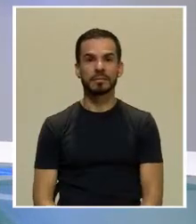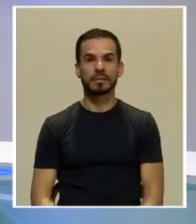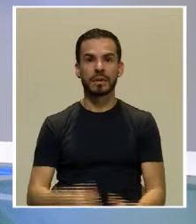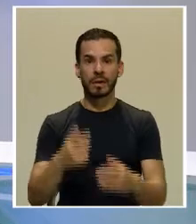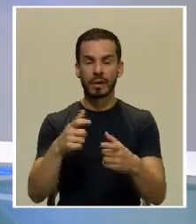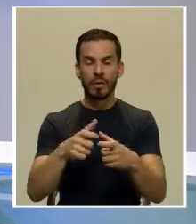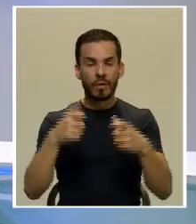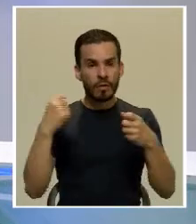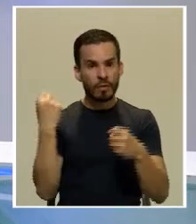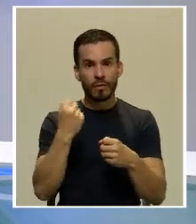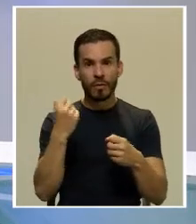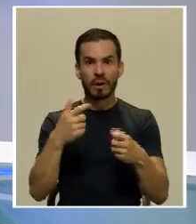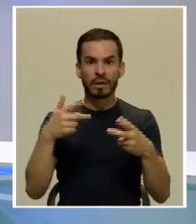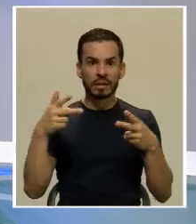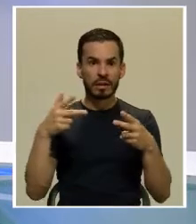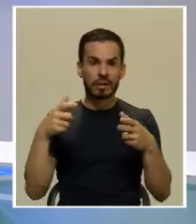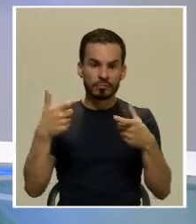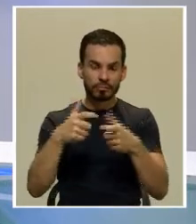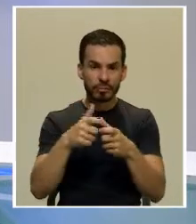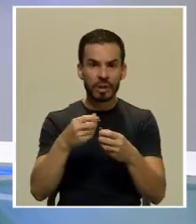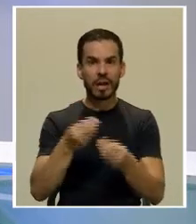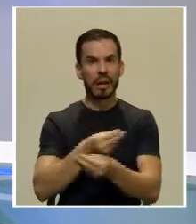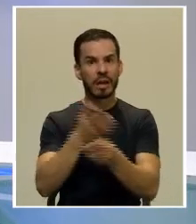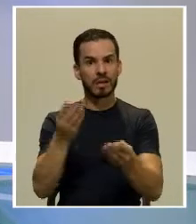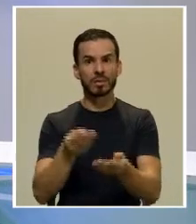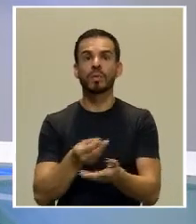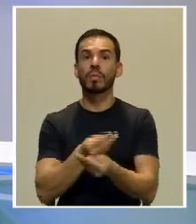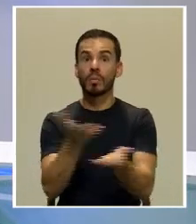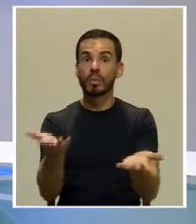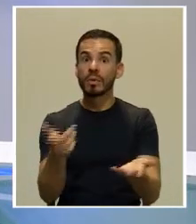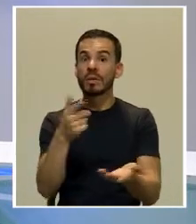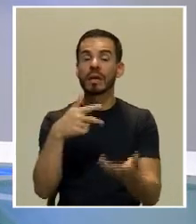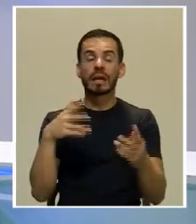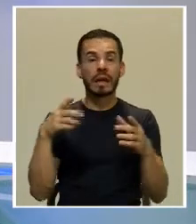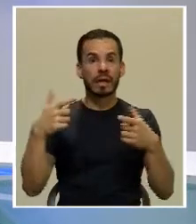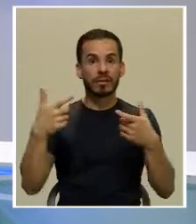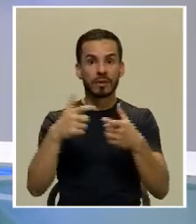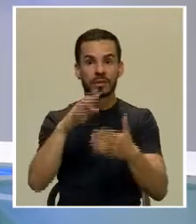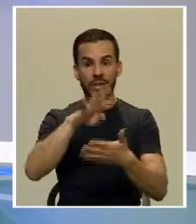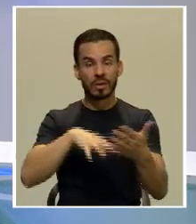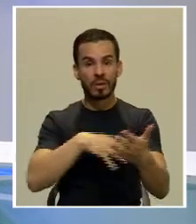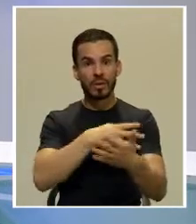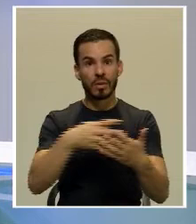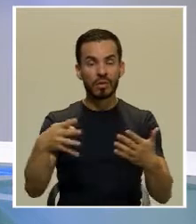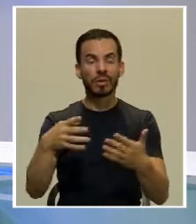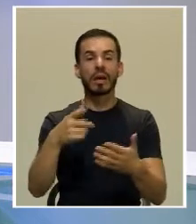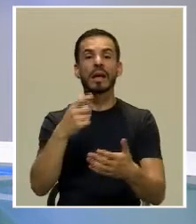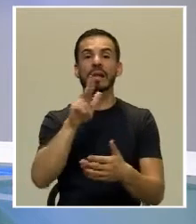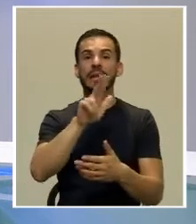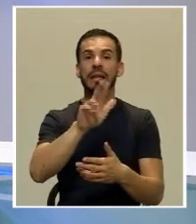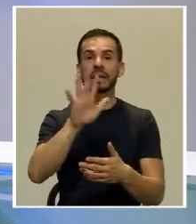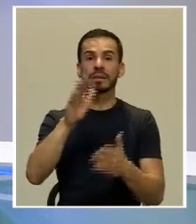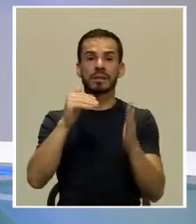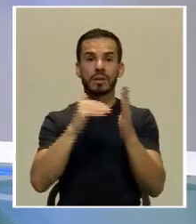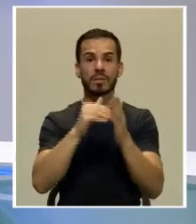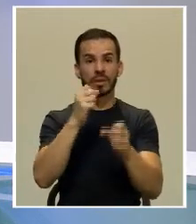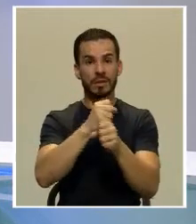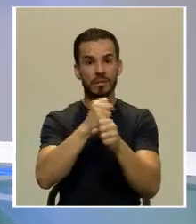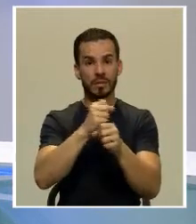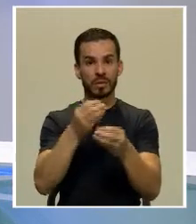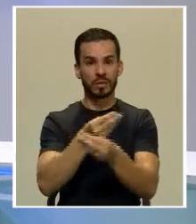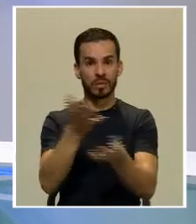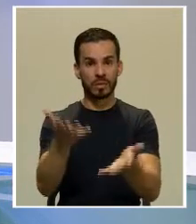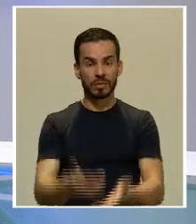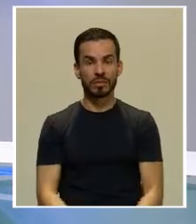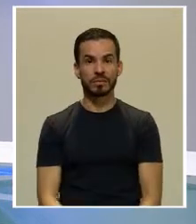un fuerte recorte al gasto público y un proyecto que recortaría las jornadas laborales de 35 mil